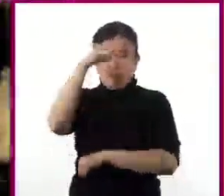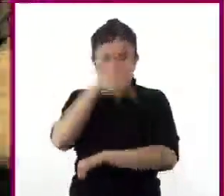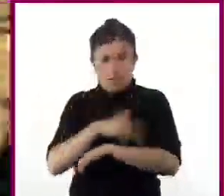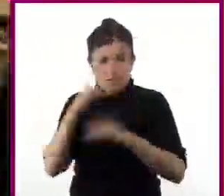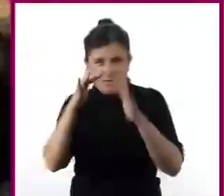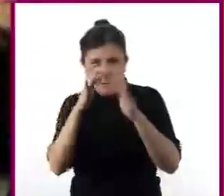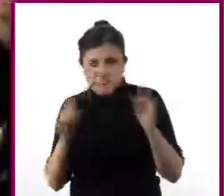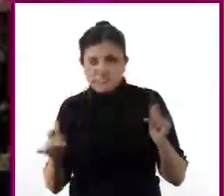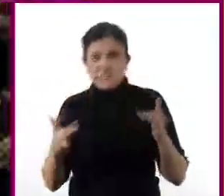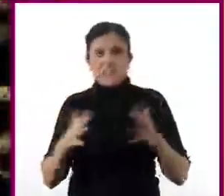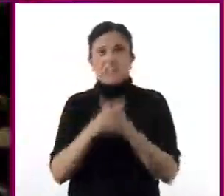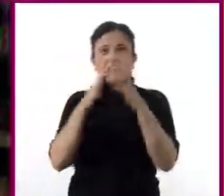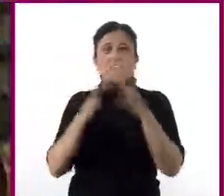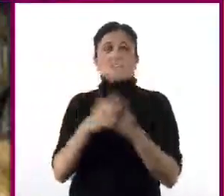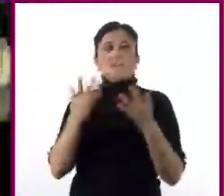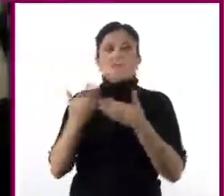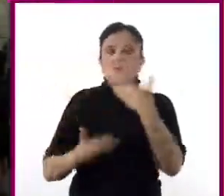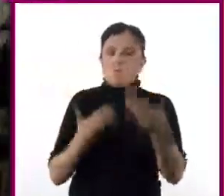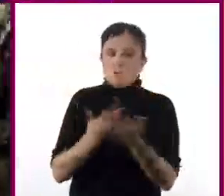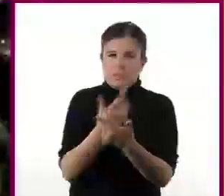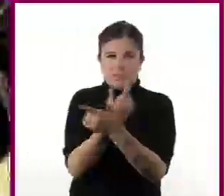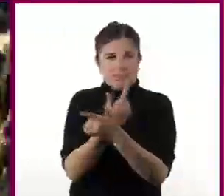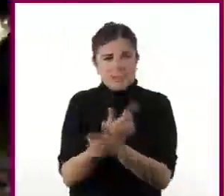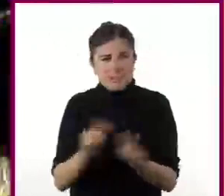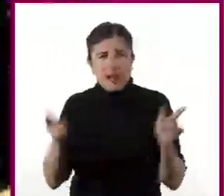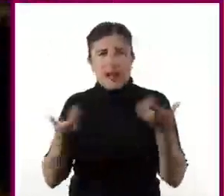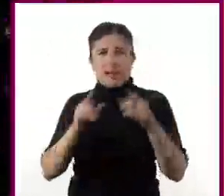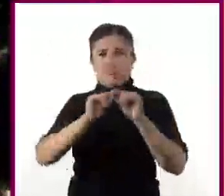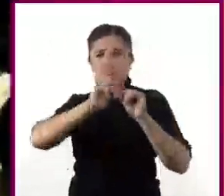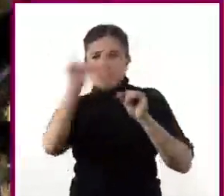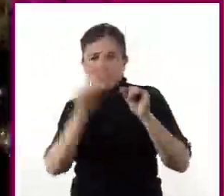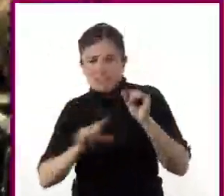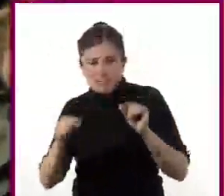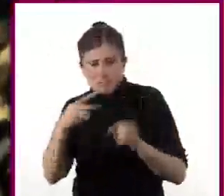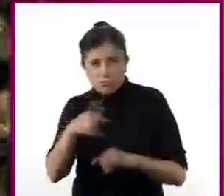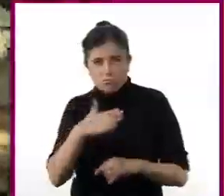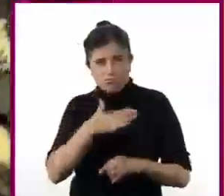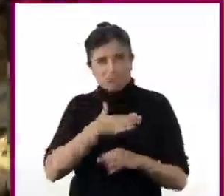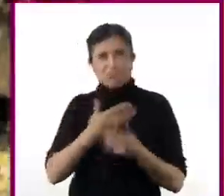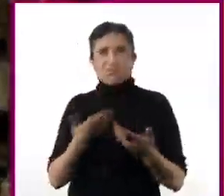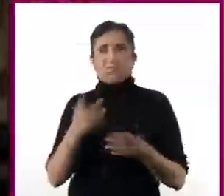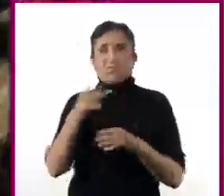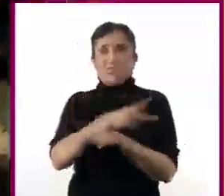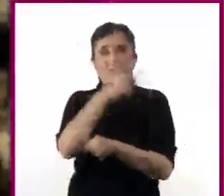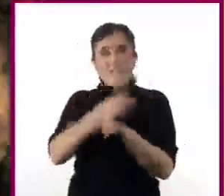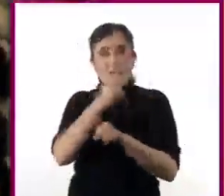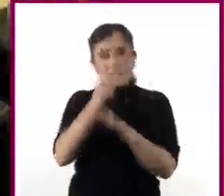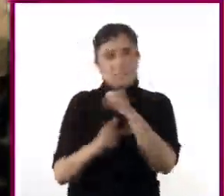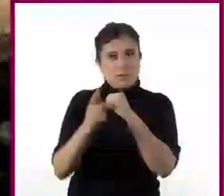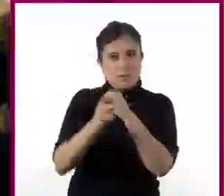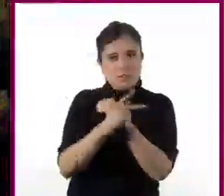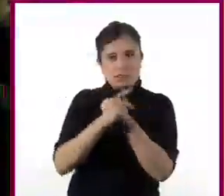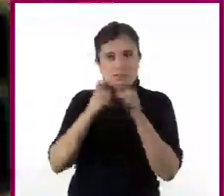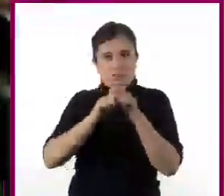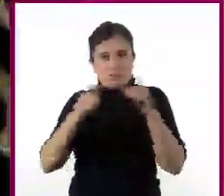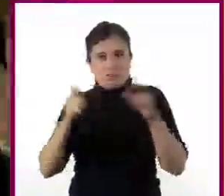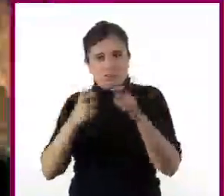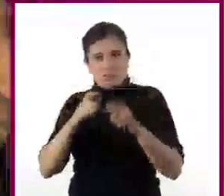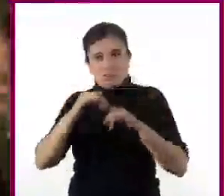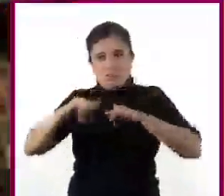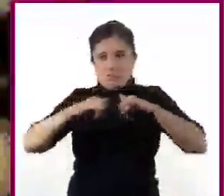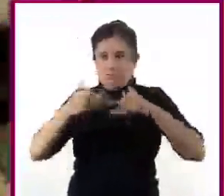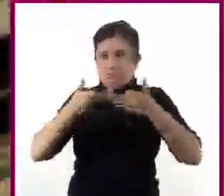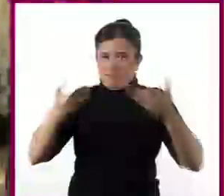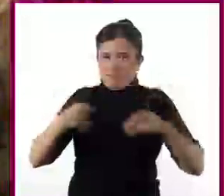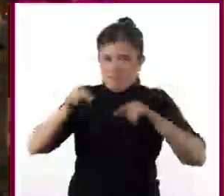las propuestas libertarias, el nacionalismo, dado en el segundo país en dimensiones demográficas